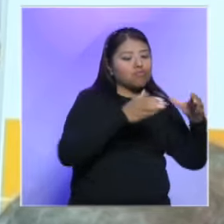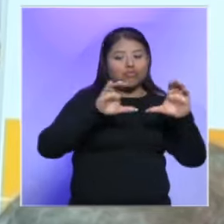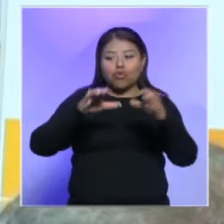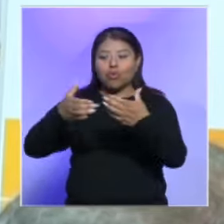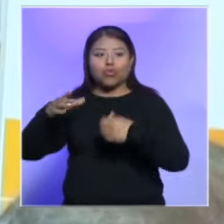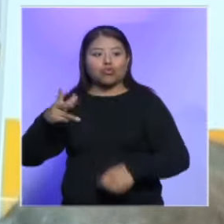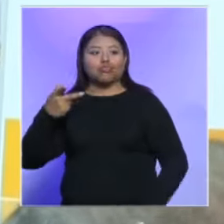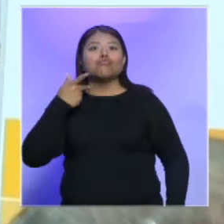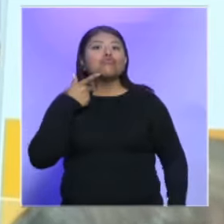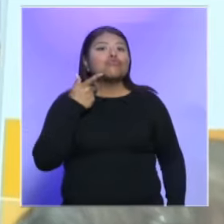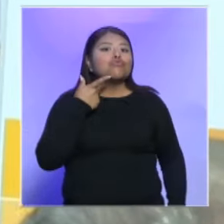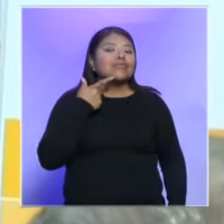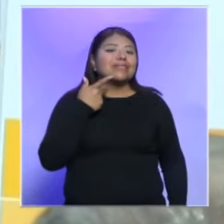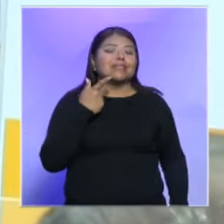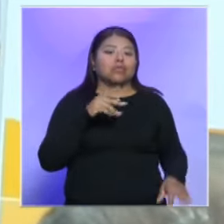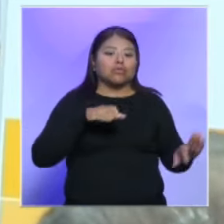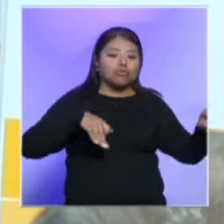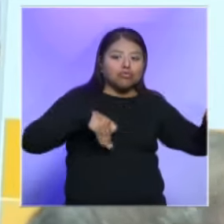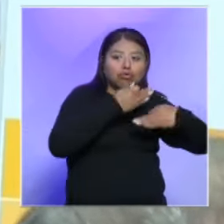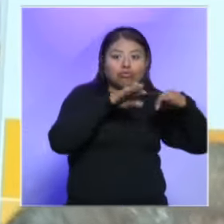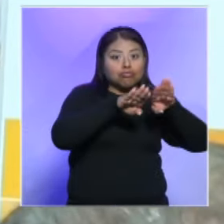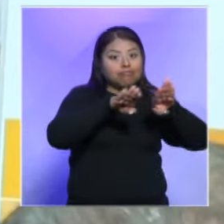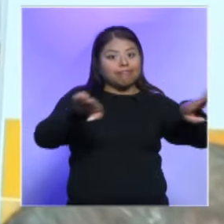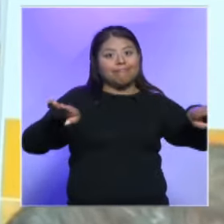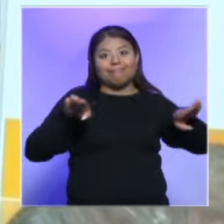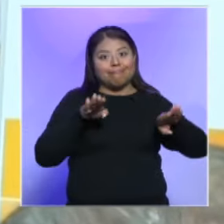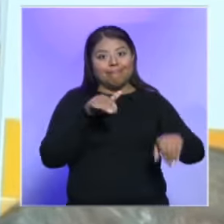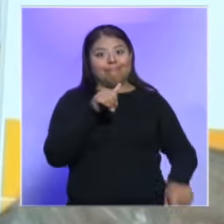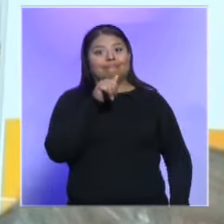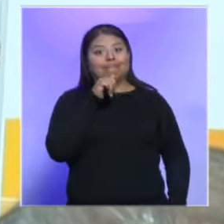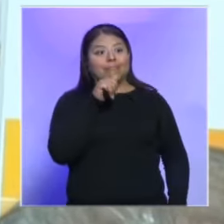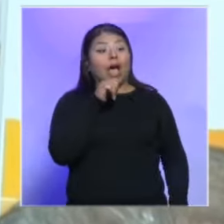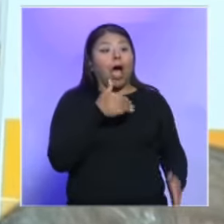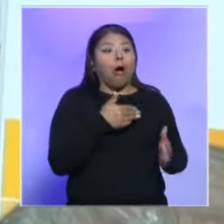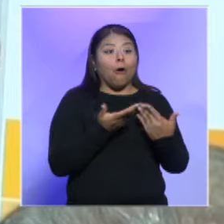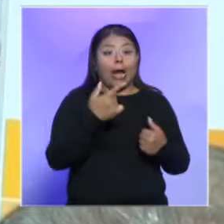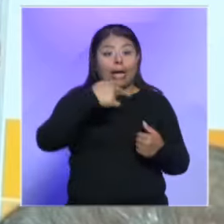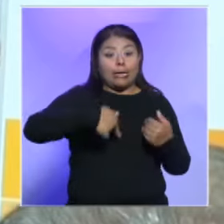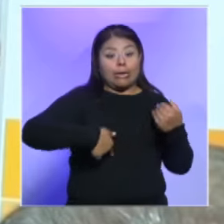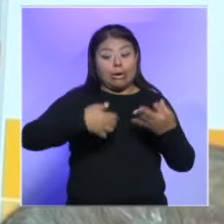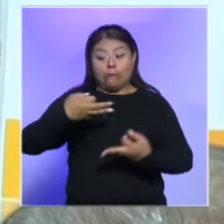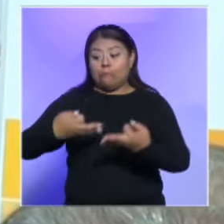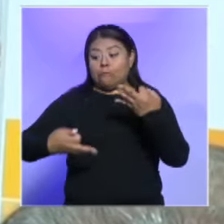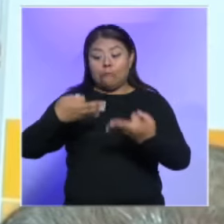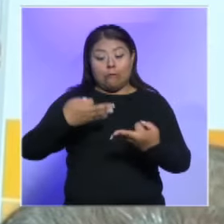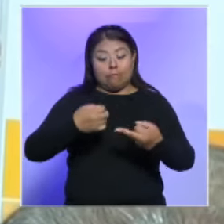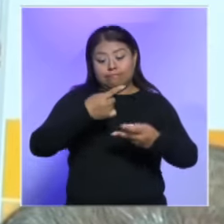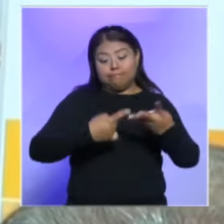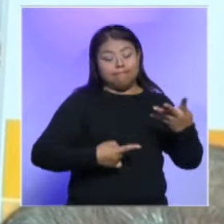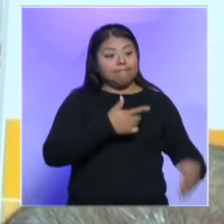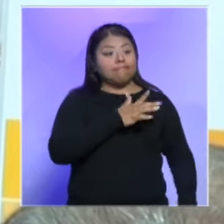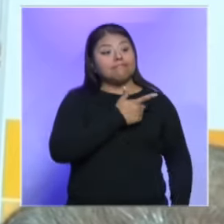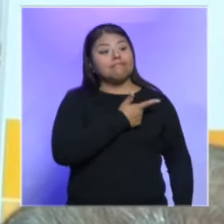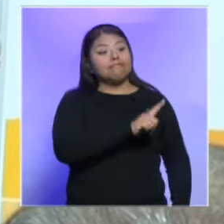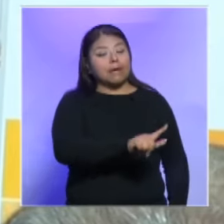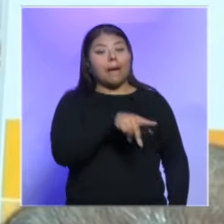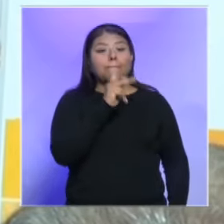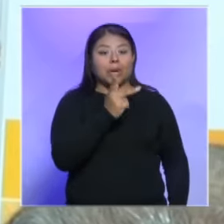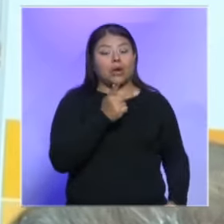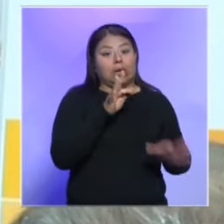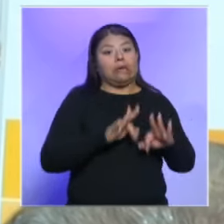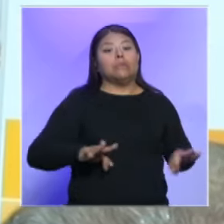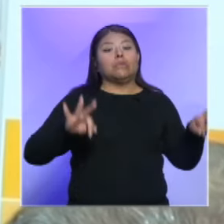la Corte no le gusta, pero yo creo que es razonable decir que es más costoso ser candidato o candidata